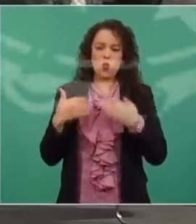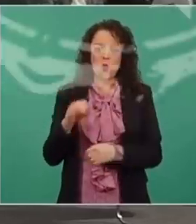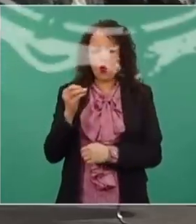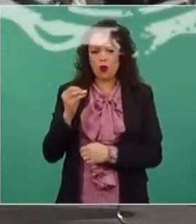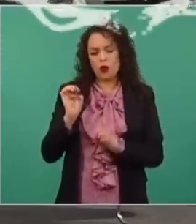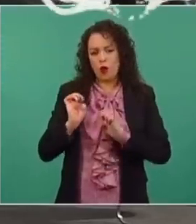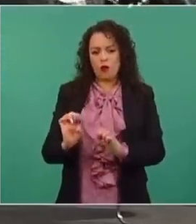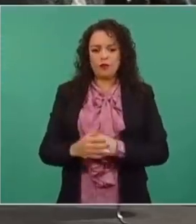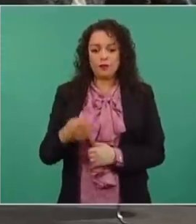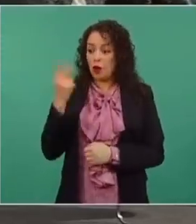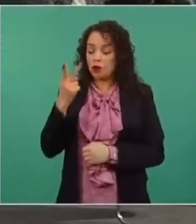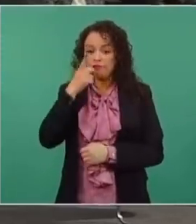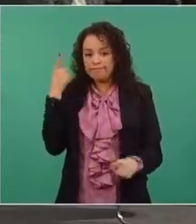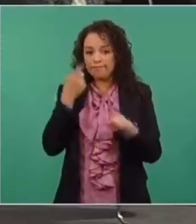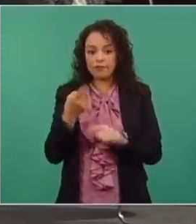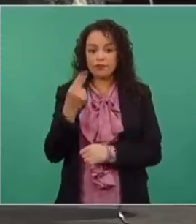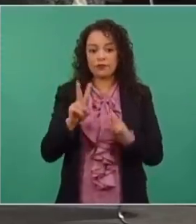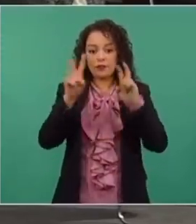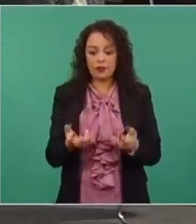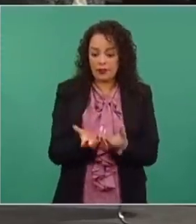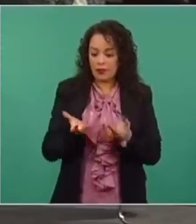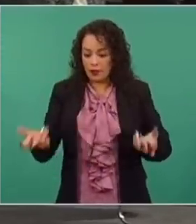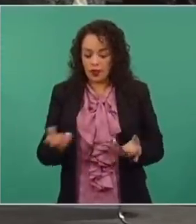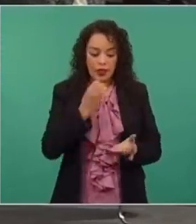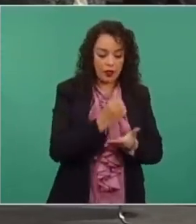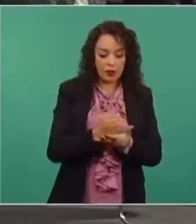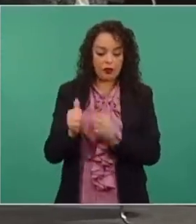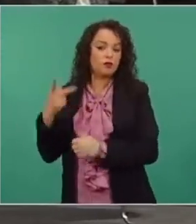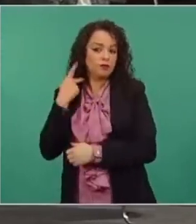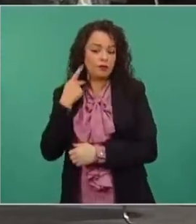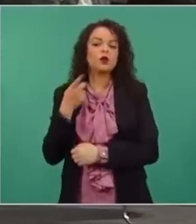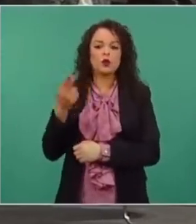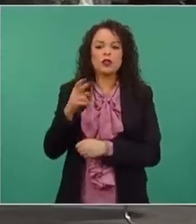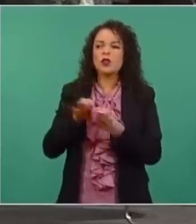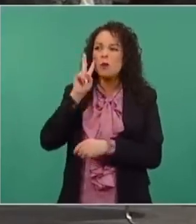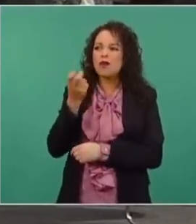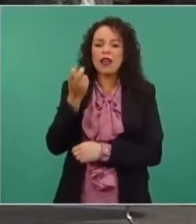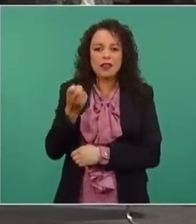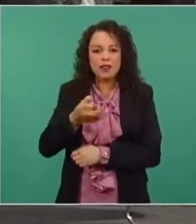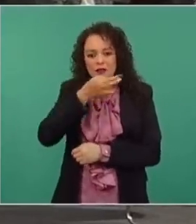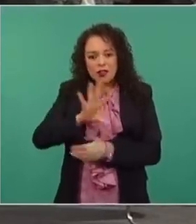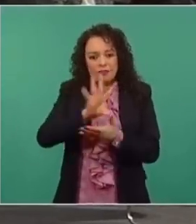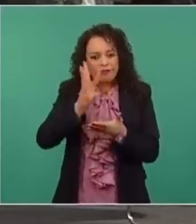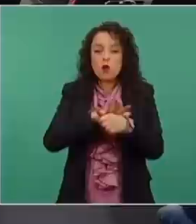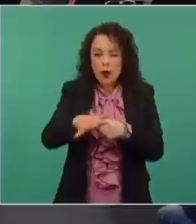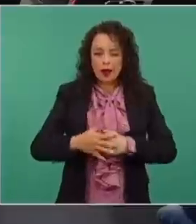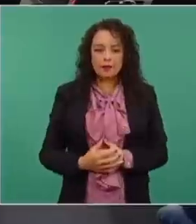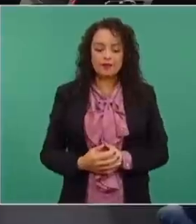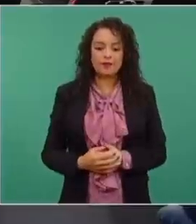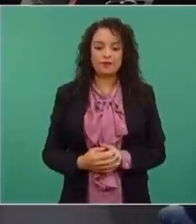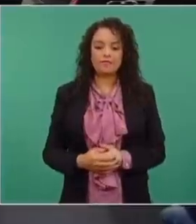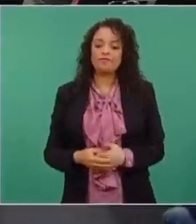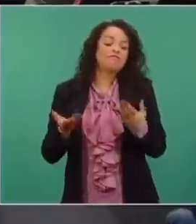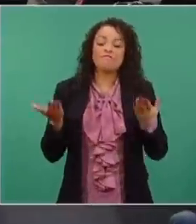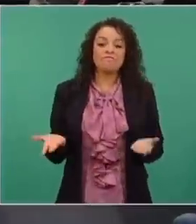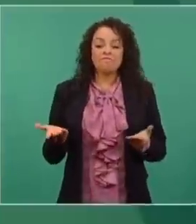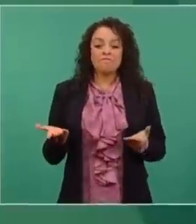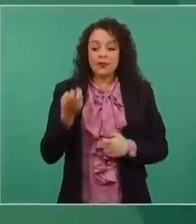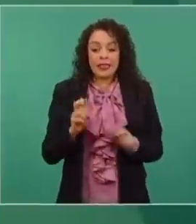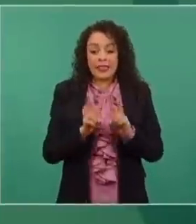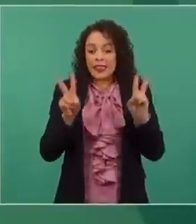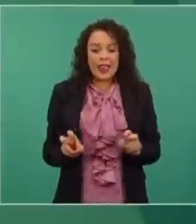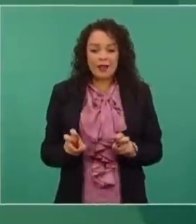Bueno, usted ha sido muy enfático en decir que es necesario separar el tema del poder político con el poder económico. ¿Cómo vio usted esta acción? ¿Cómo vio todo lo que surgió alrededor de esta boda? Bueno, pues que es un